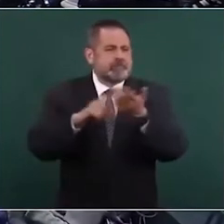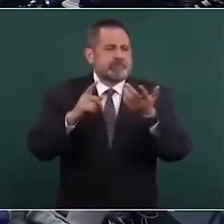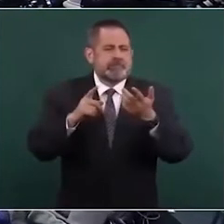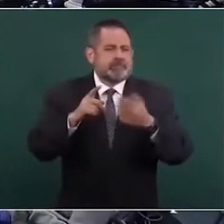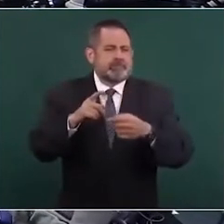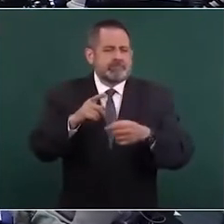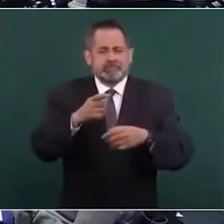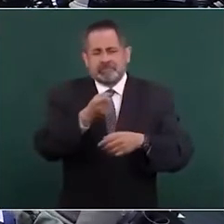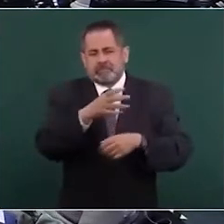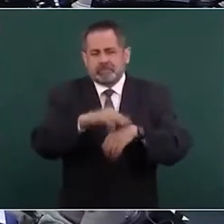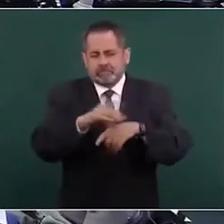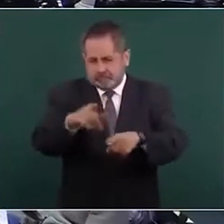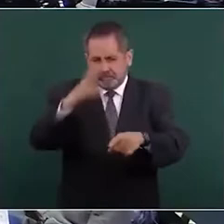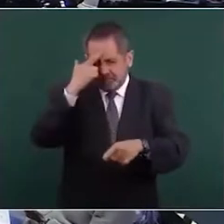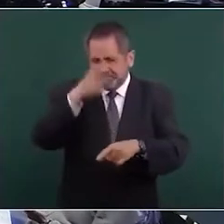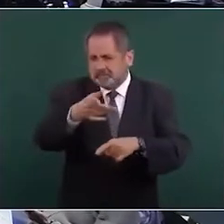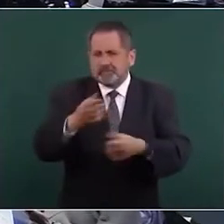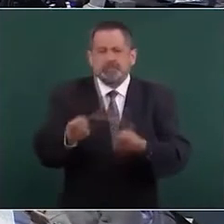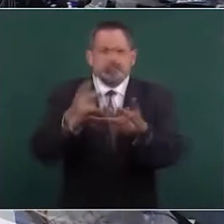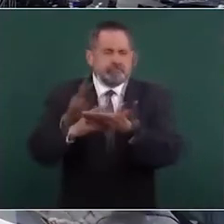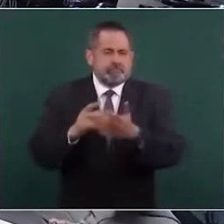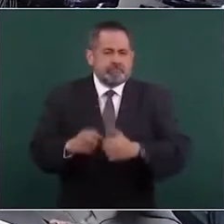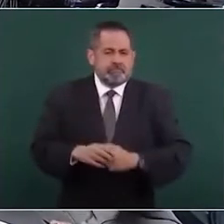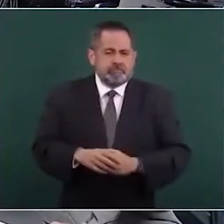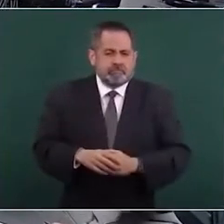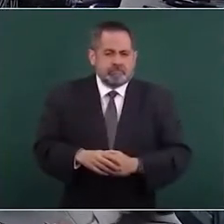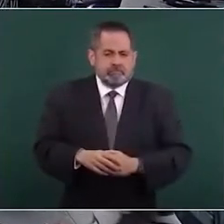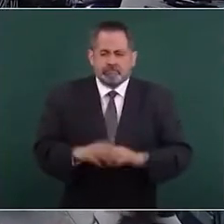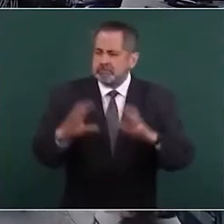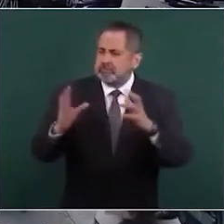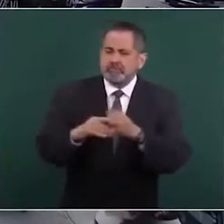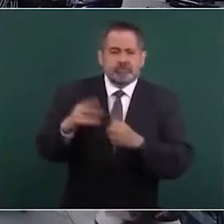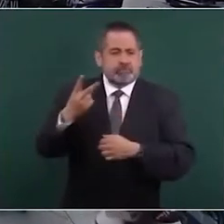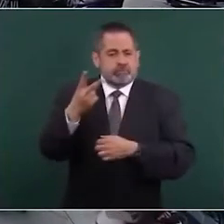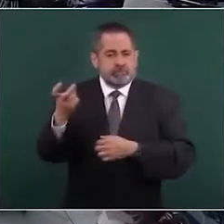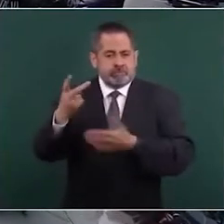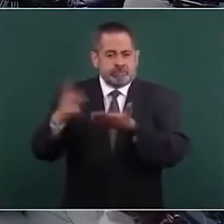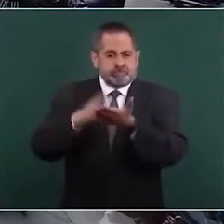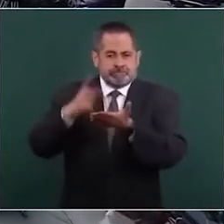sé si te acuerdas cuántos vuelos, 200 vuelos